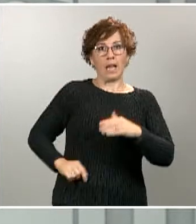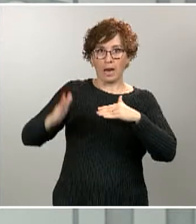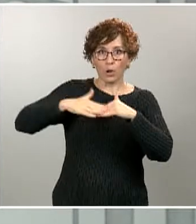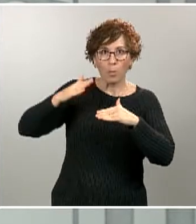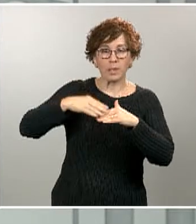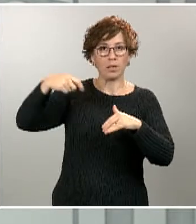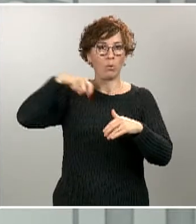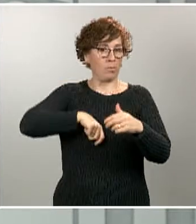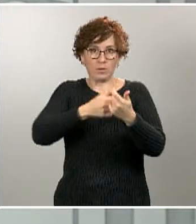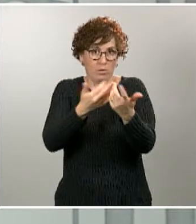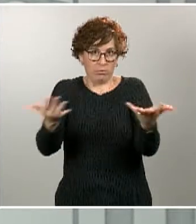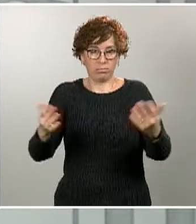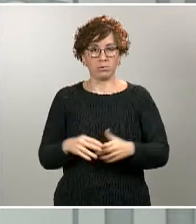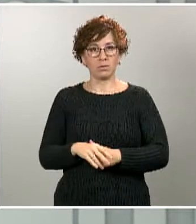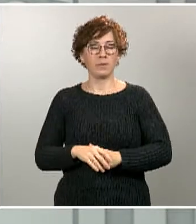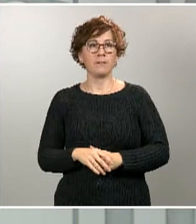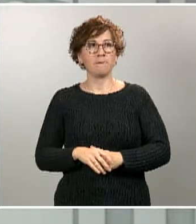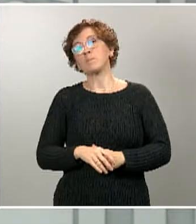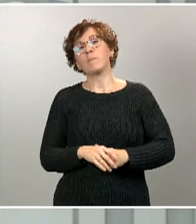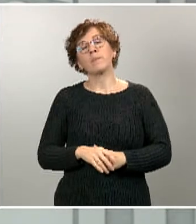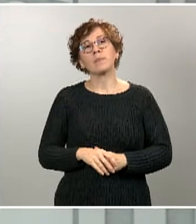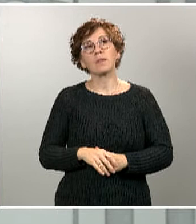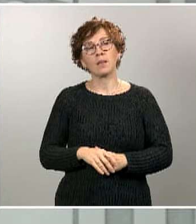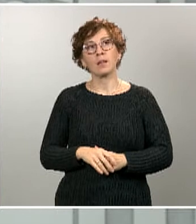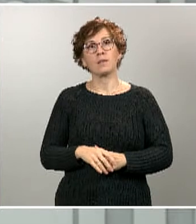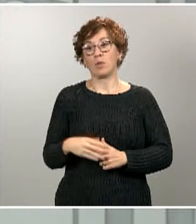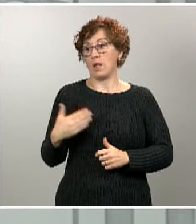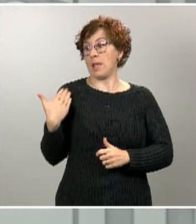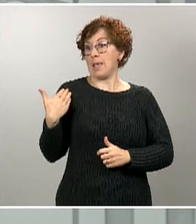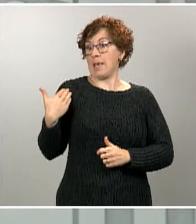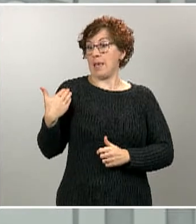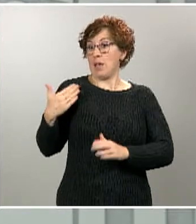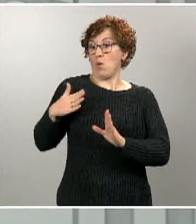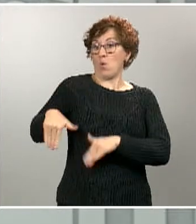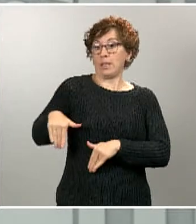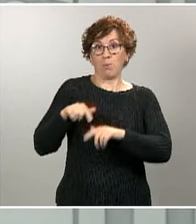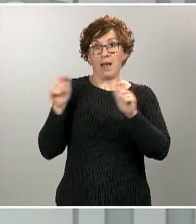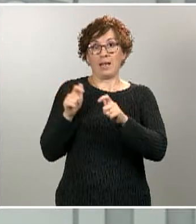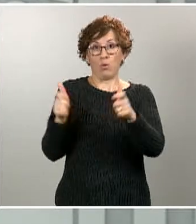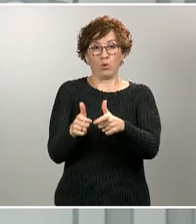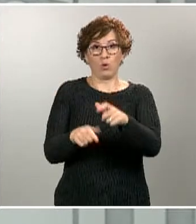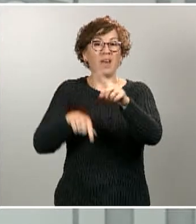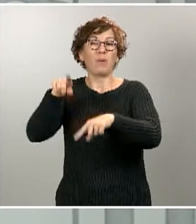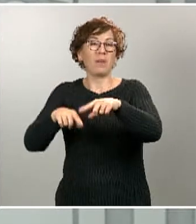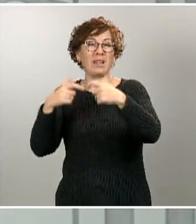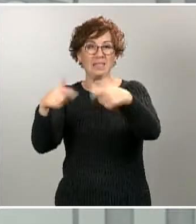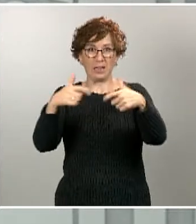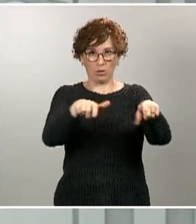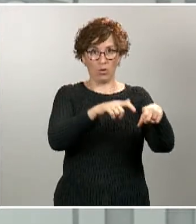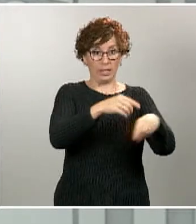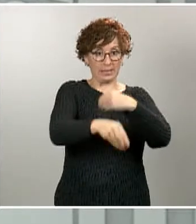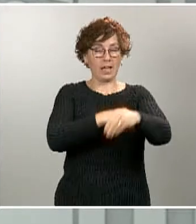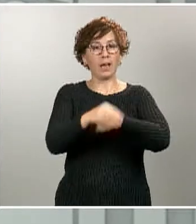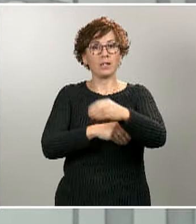esto, probablemente en algunas reuniones últimas de escucha de algunos sectores que se han convocado se ha podido producir